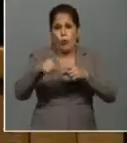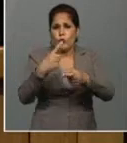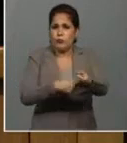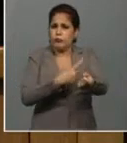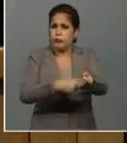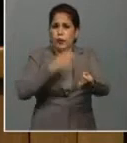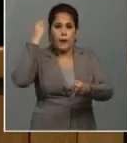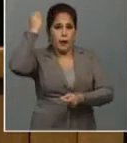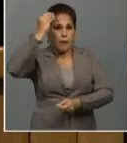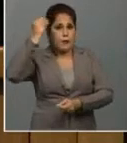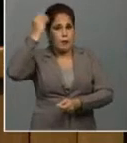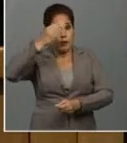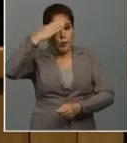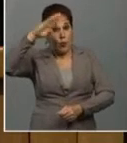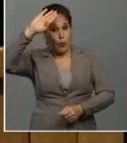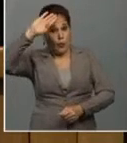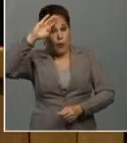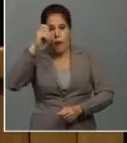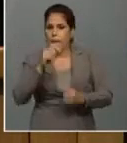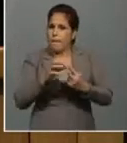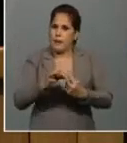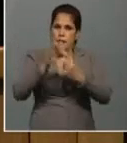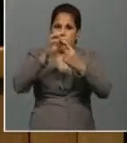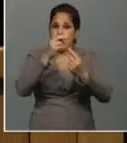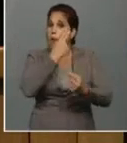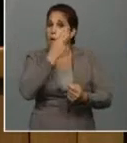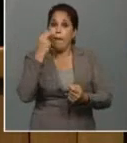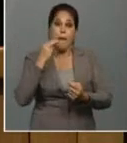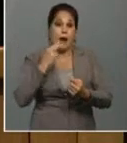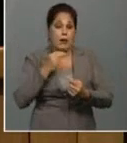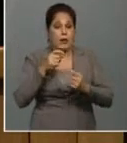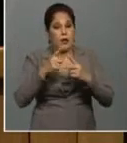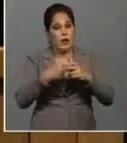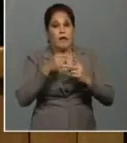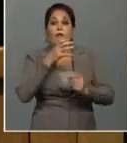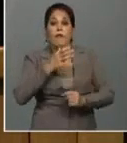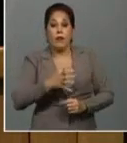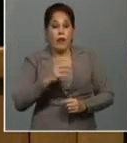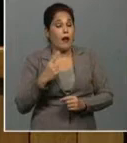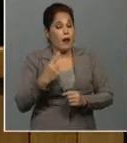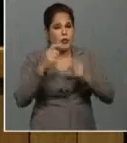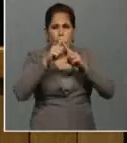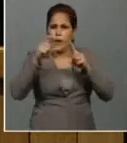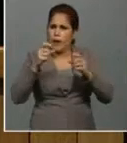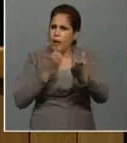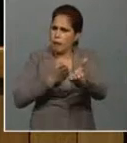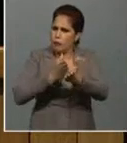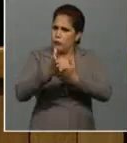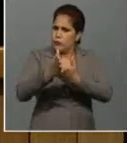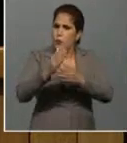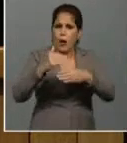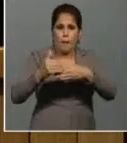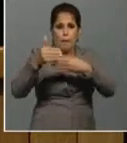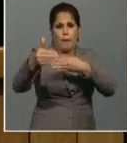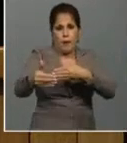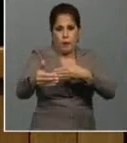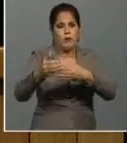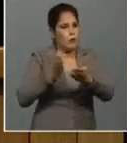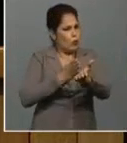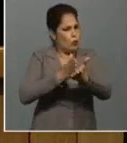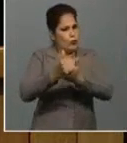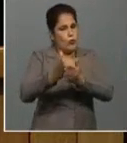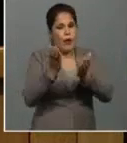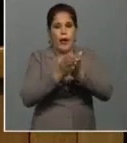tradiciones del pensamiento cubano en particular de martí y de fidel son temas de seguimiento impostergable en